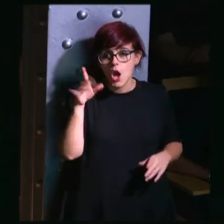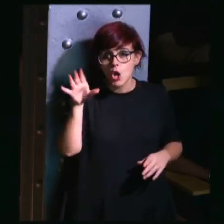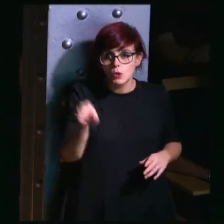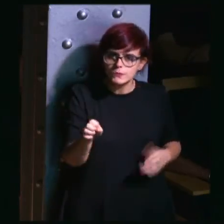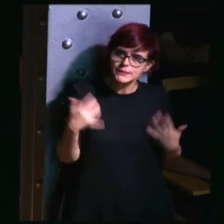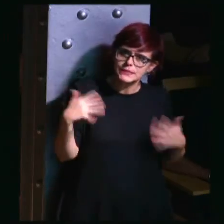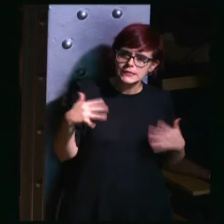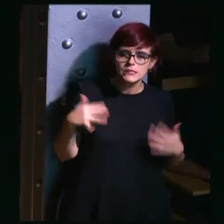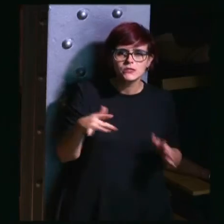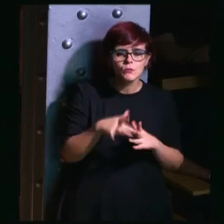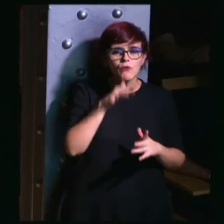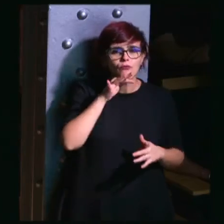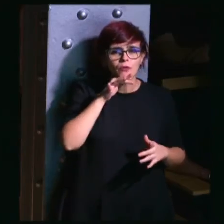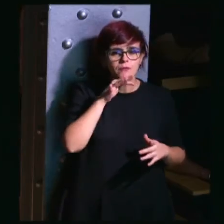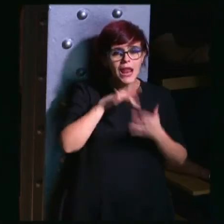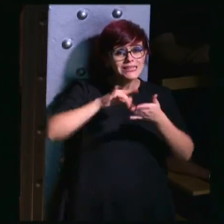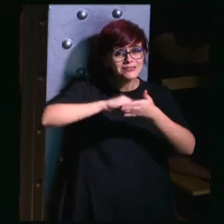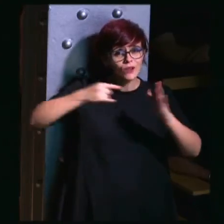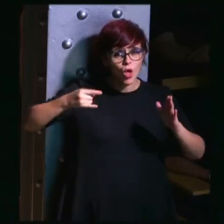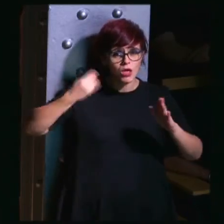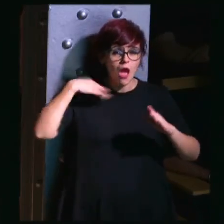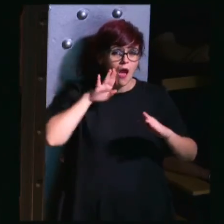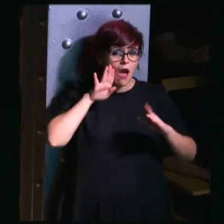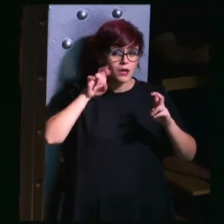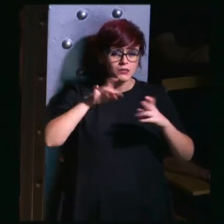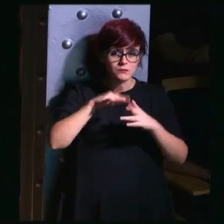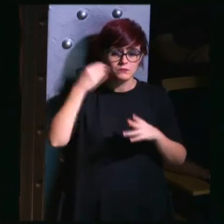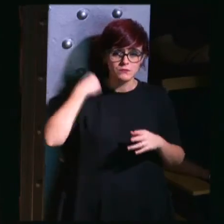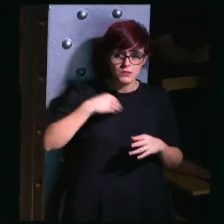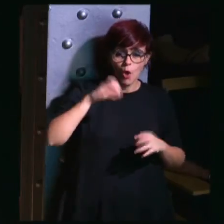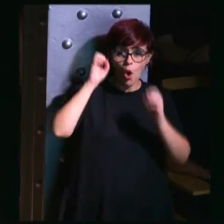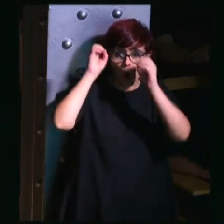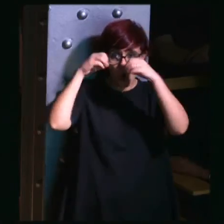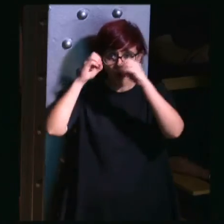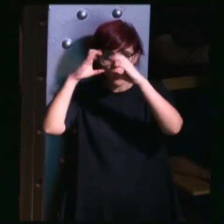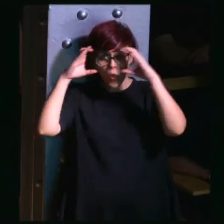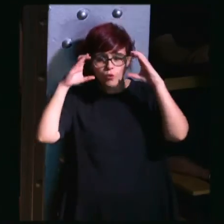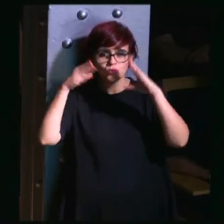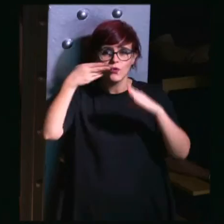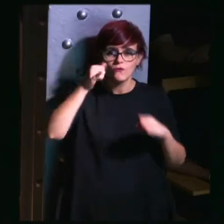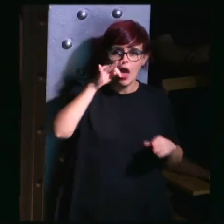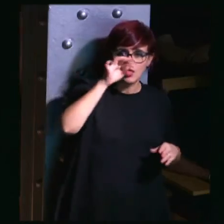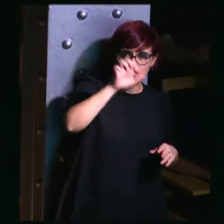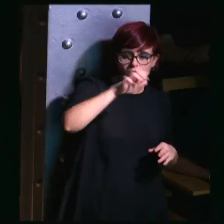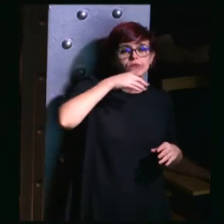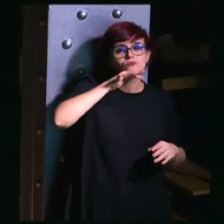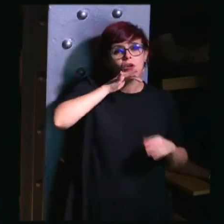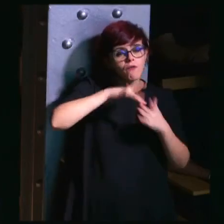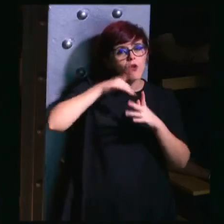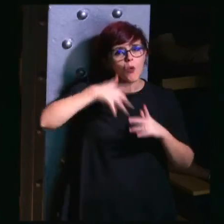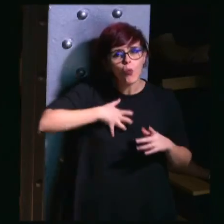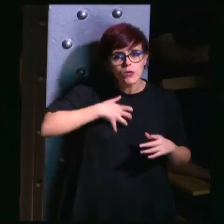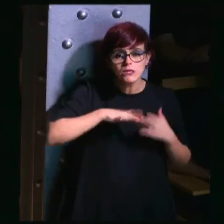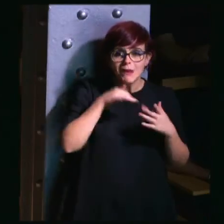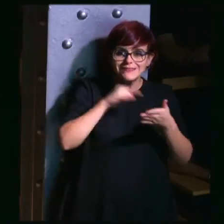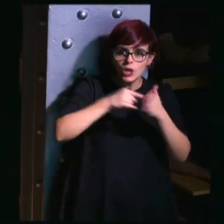Entonces, todavía realmente la tecnología que está teniendo Vive o Oculus realmente es tan puntera y tan distinguida como para ese precio,